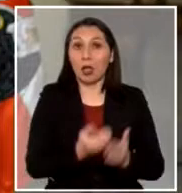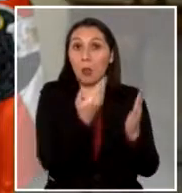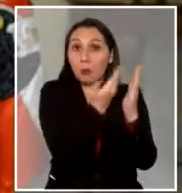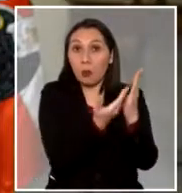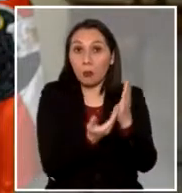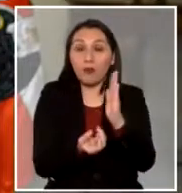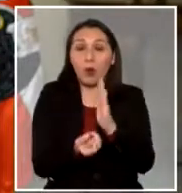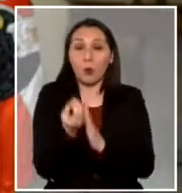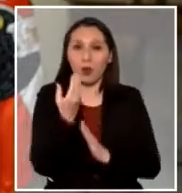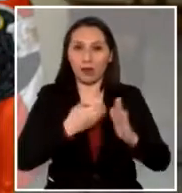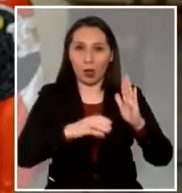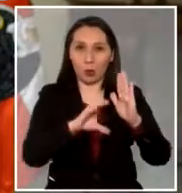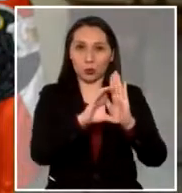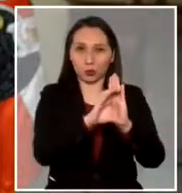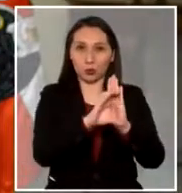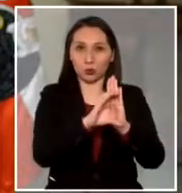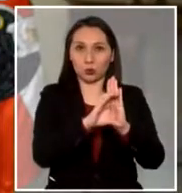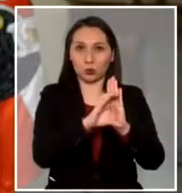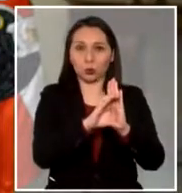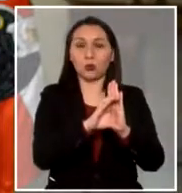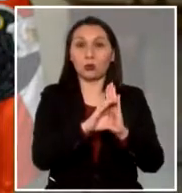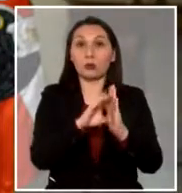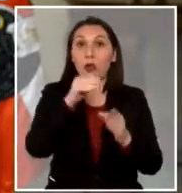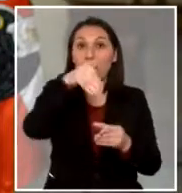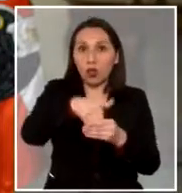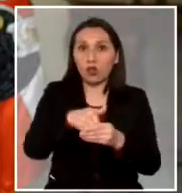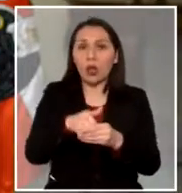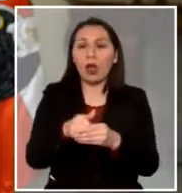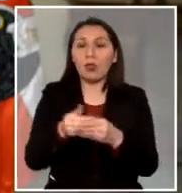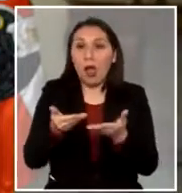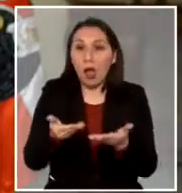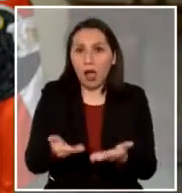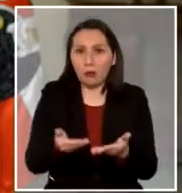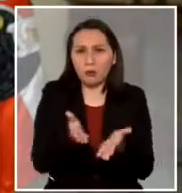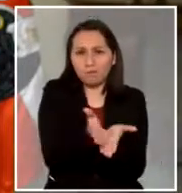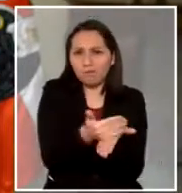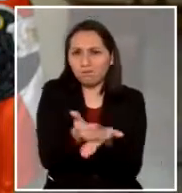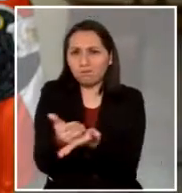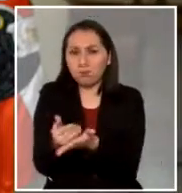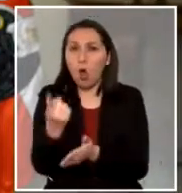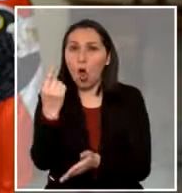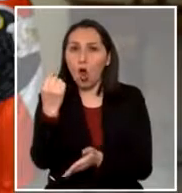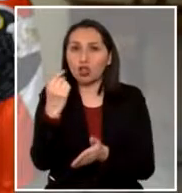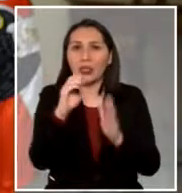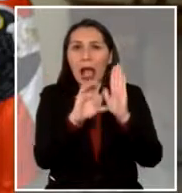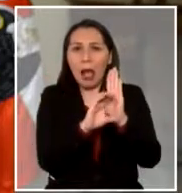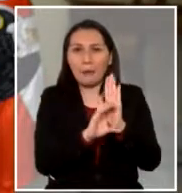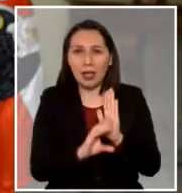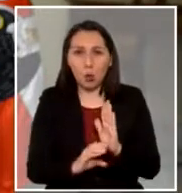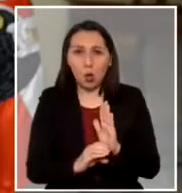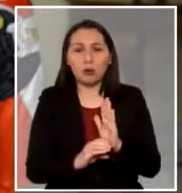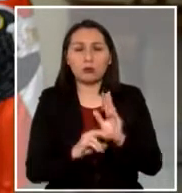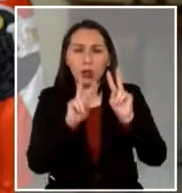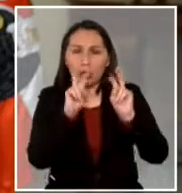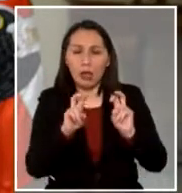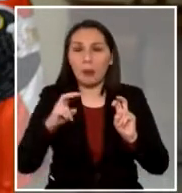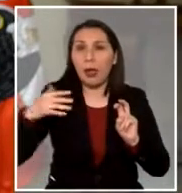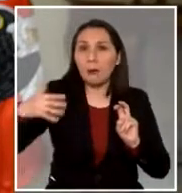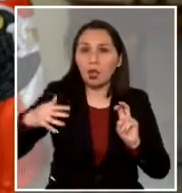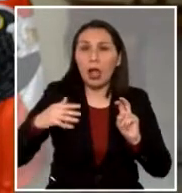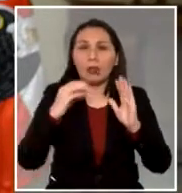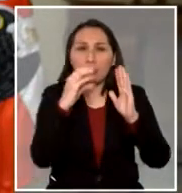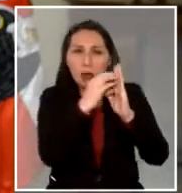propuesta de nueva constitución sometida a plebiscito está organizada en 11 capítulos que abordan temas tan importantes